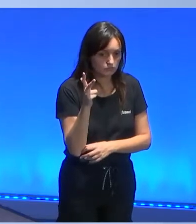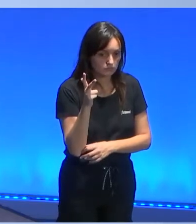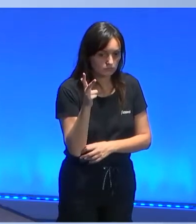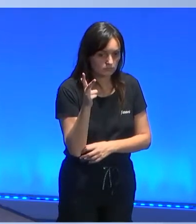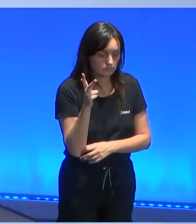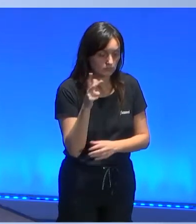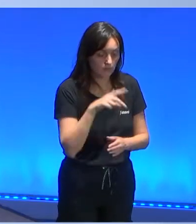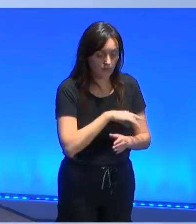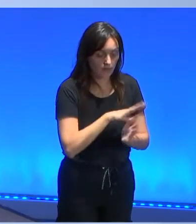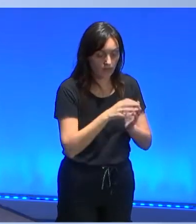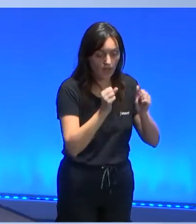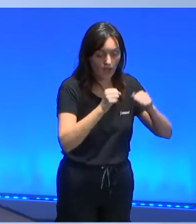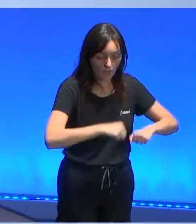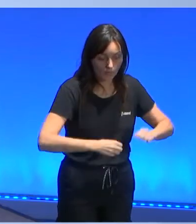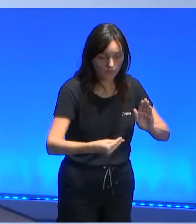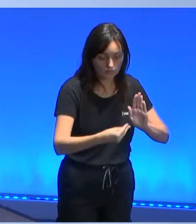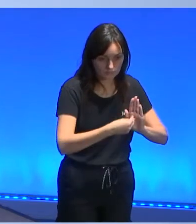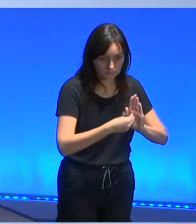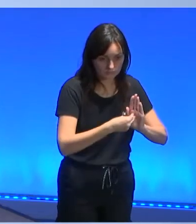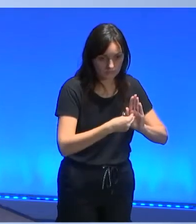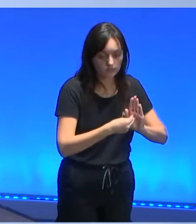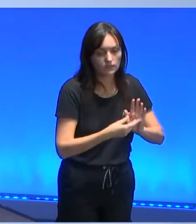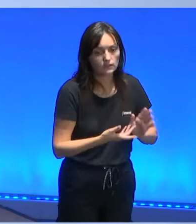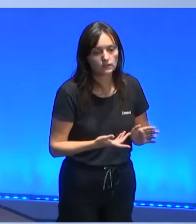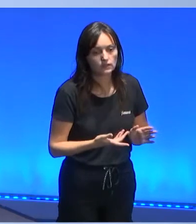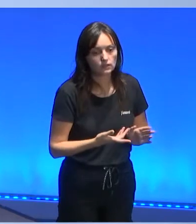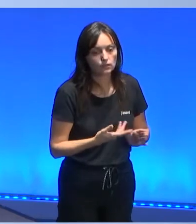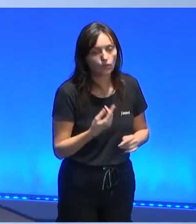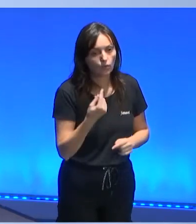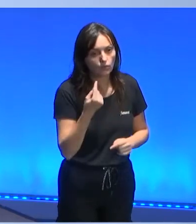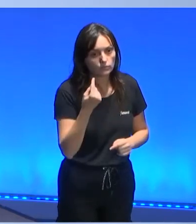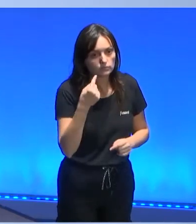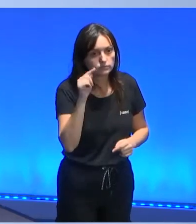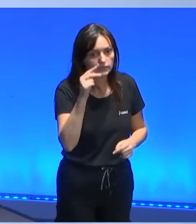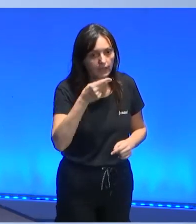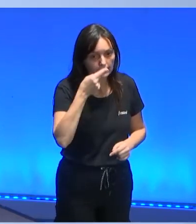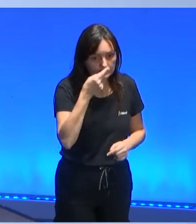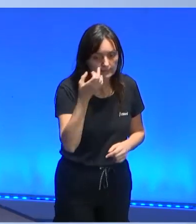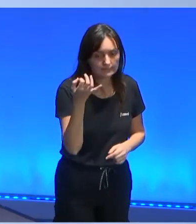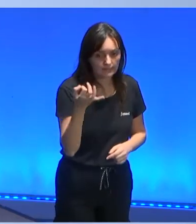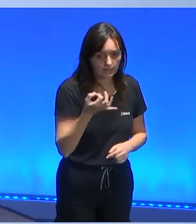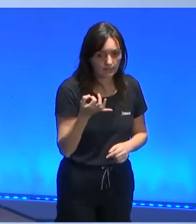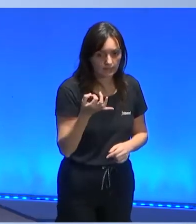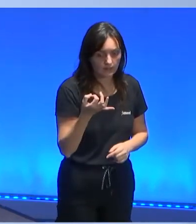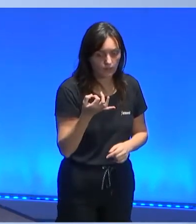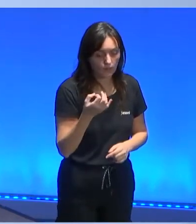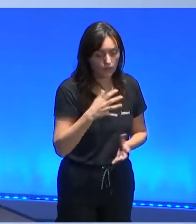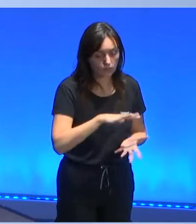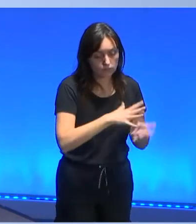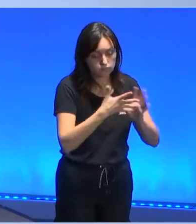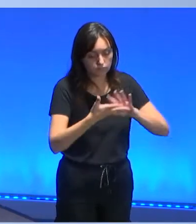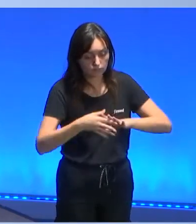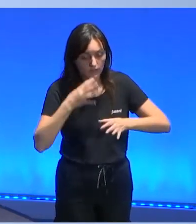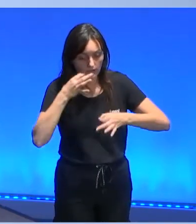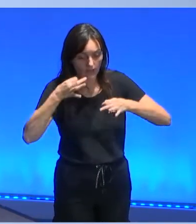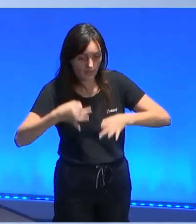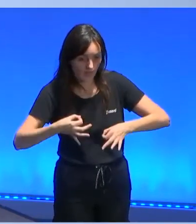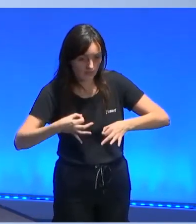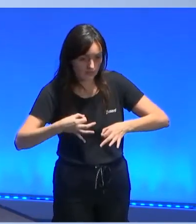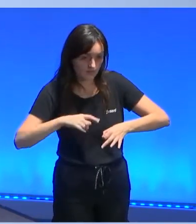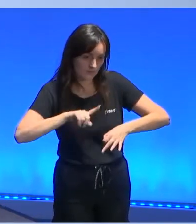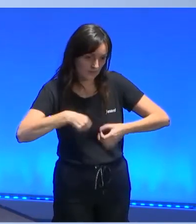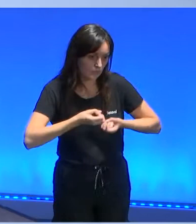en la Convención. Y nos ha apuntado alguna cosa muy interesante que cuando se vaya haciendo algo más de realidad lo